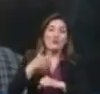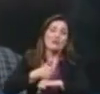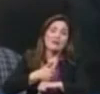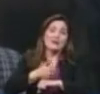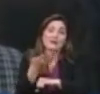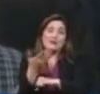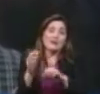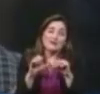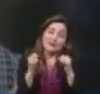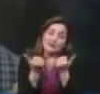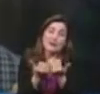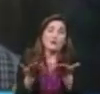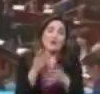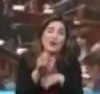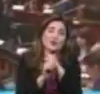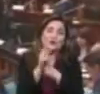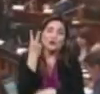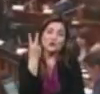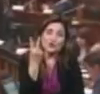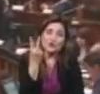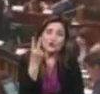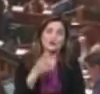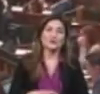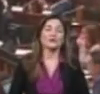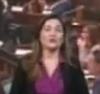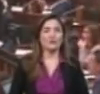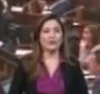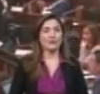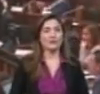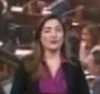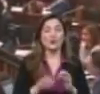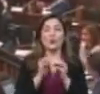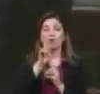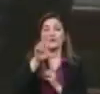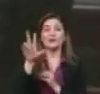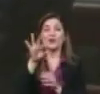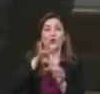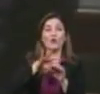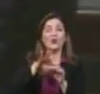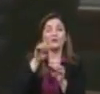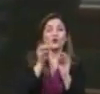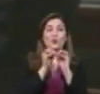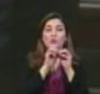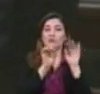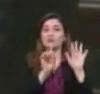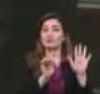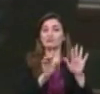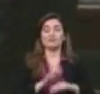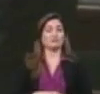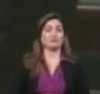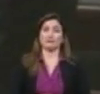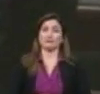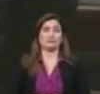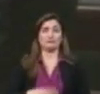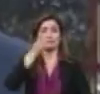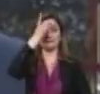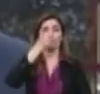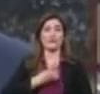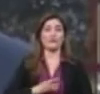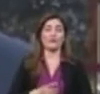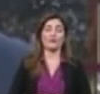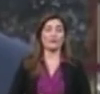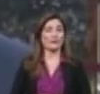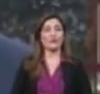autoridades de la Asamblea para 2 años. Y el oficialismo tampoco contaba con los votos del PSC, que se ratifica en su postura.